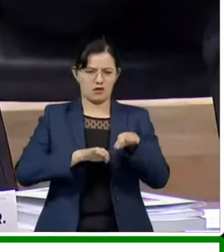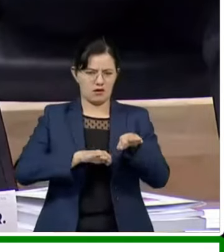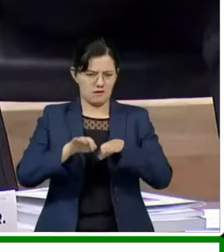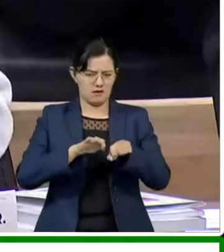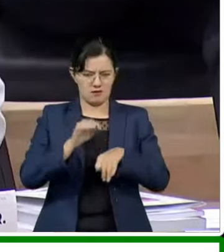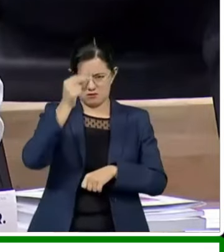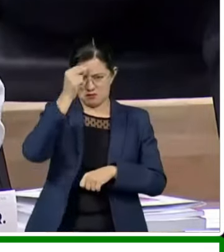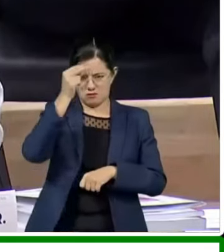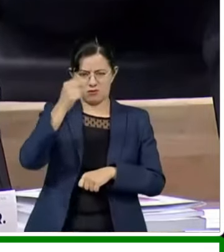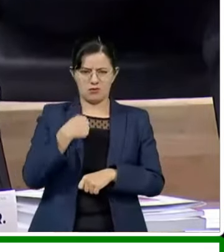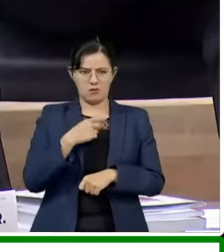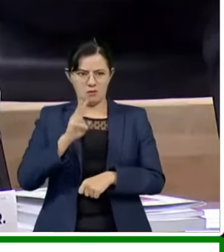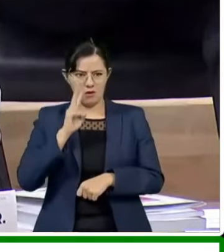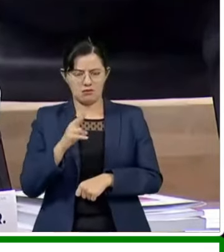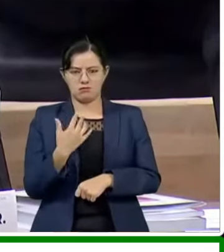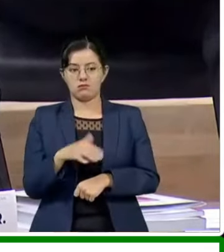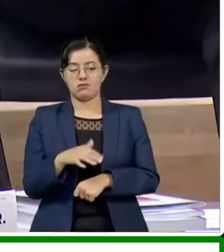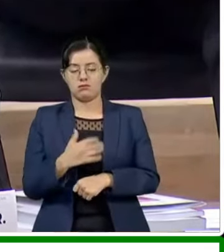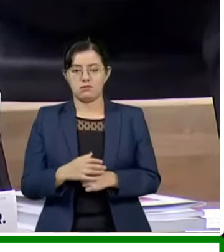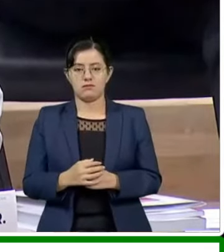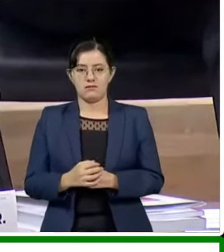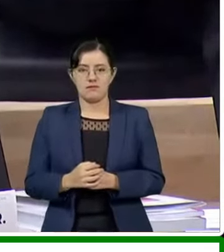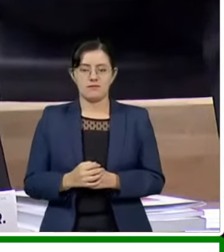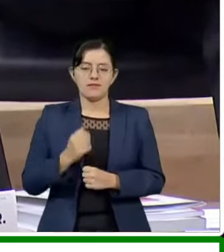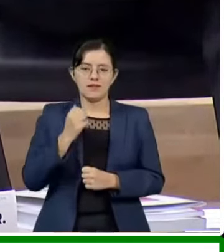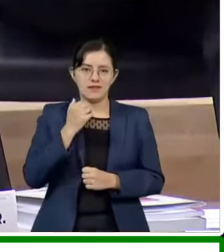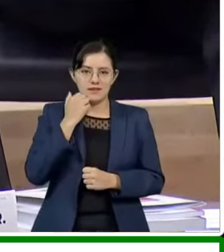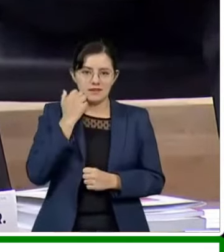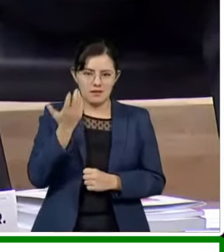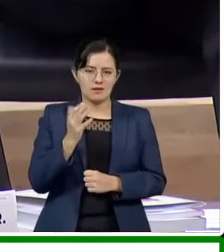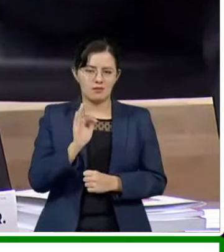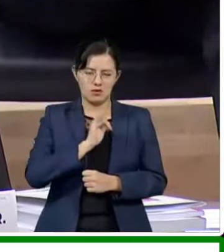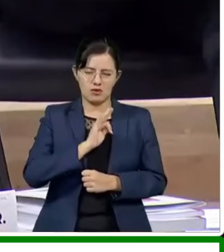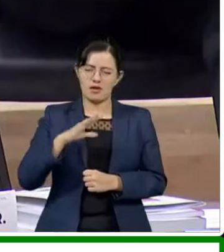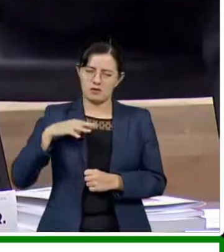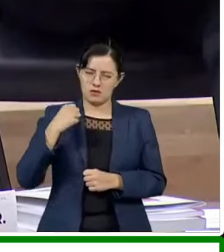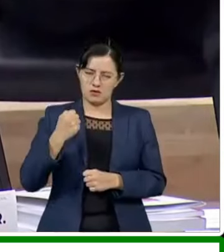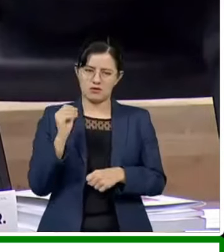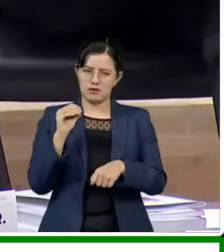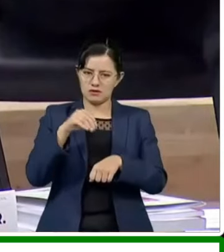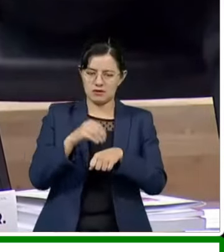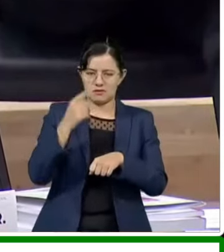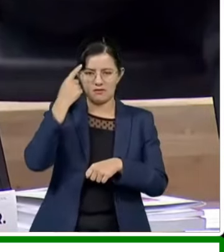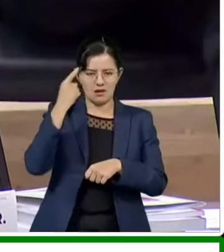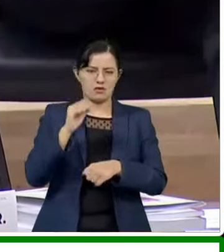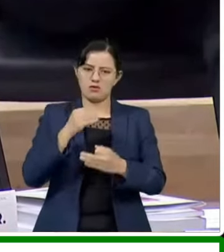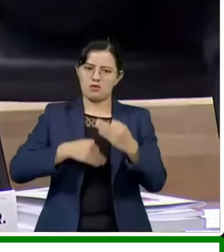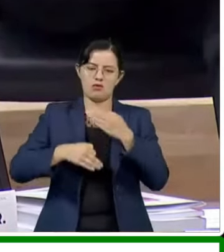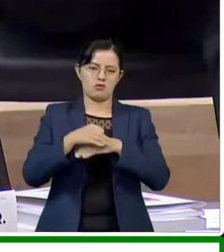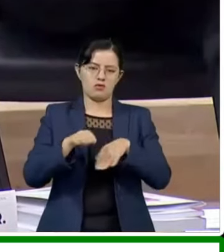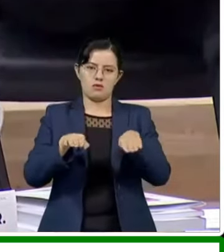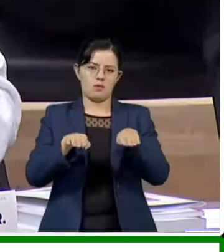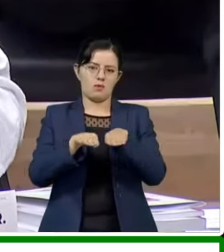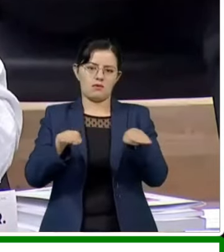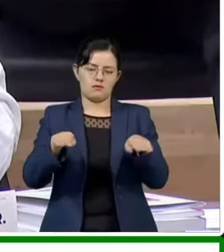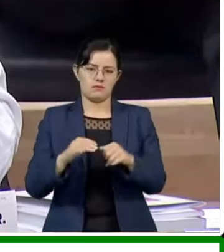trabajo y de conocimiento. Me impresiona. Y quisiera que pudieran hacer un esfuerzo adicional para que fuera parejo